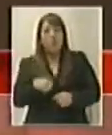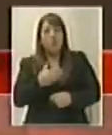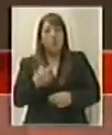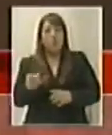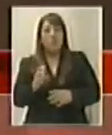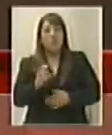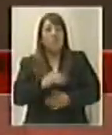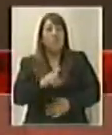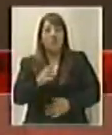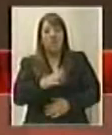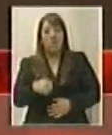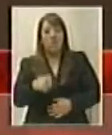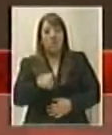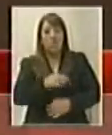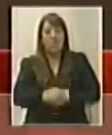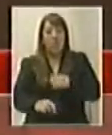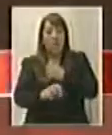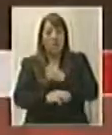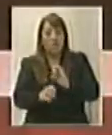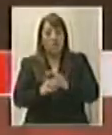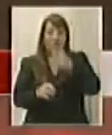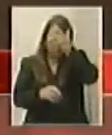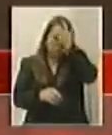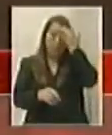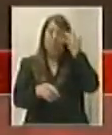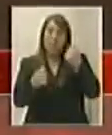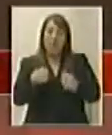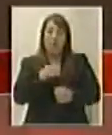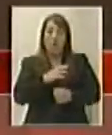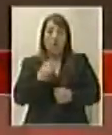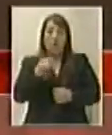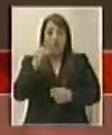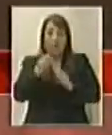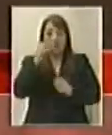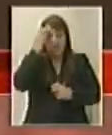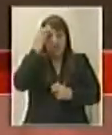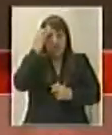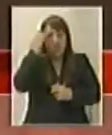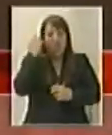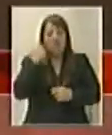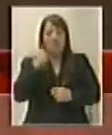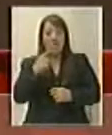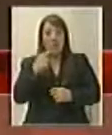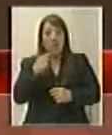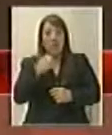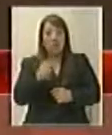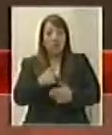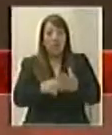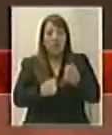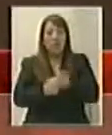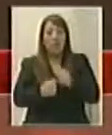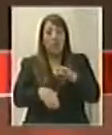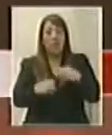que va a ser ingobernable nuestro país. Por ejemplo, en estos momentos en Cajamarca, el gobernador de Cajamarca está insinuando que